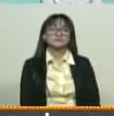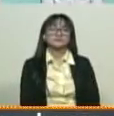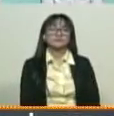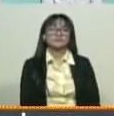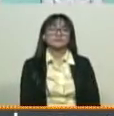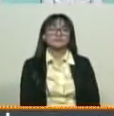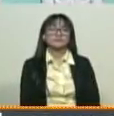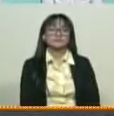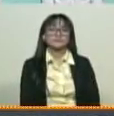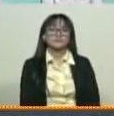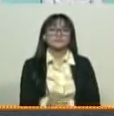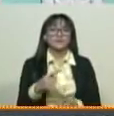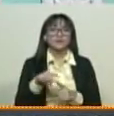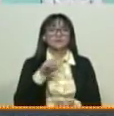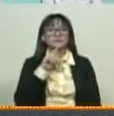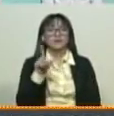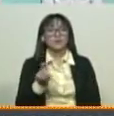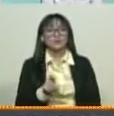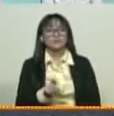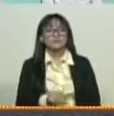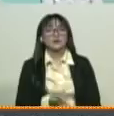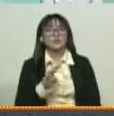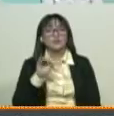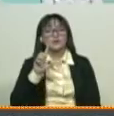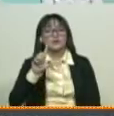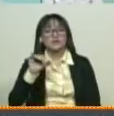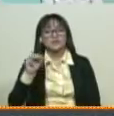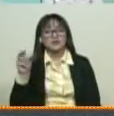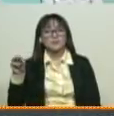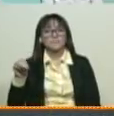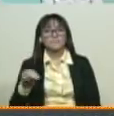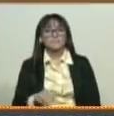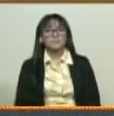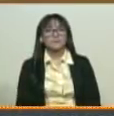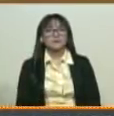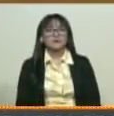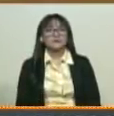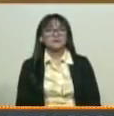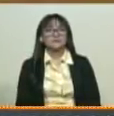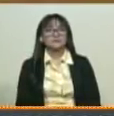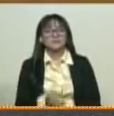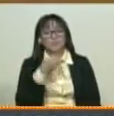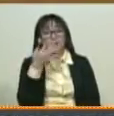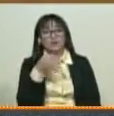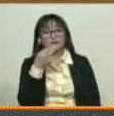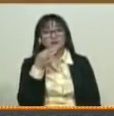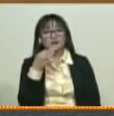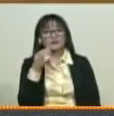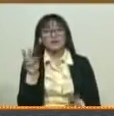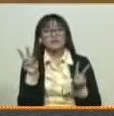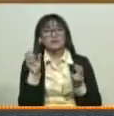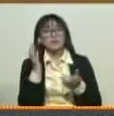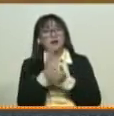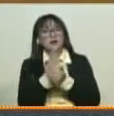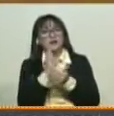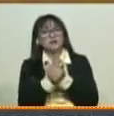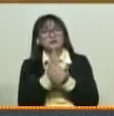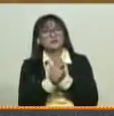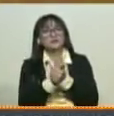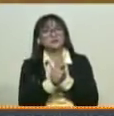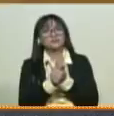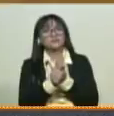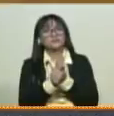La siguiente pregunta la formula William Urquijo, de Prensa Latina. Buenas tardes. En el tema del registro en el